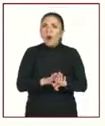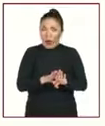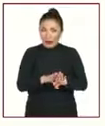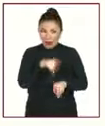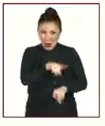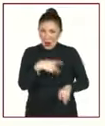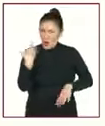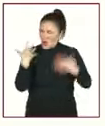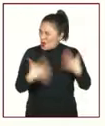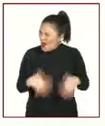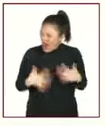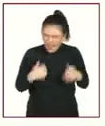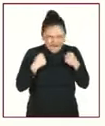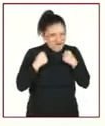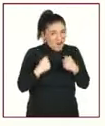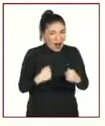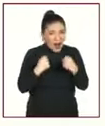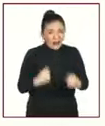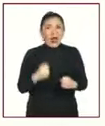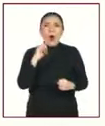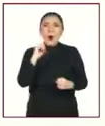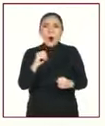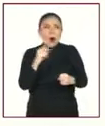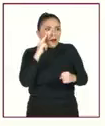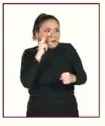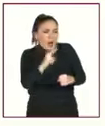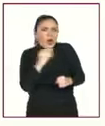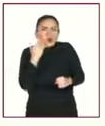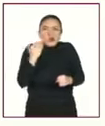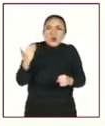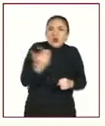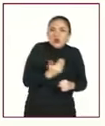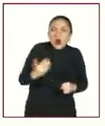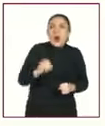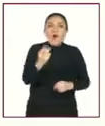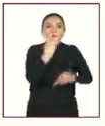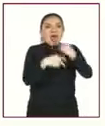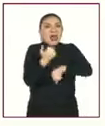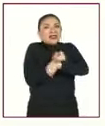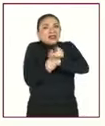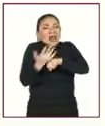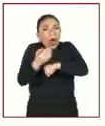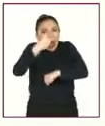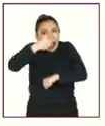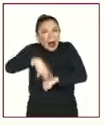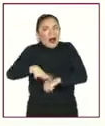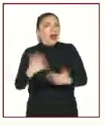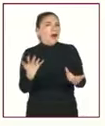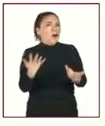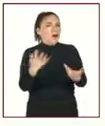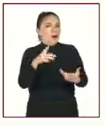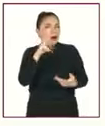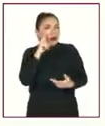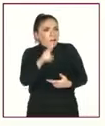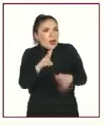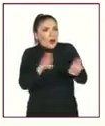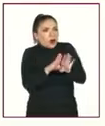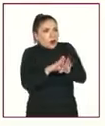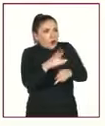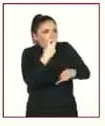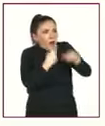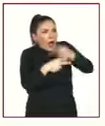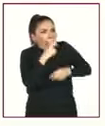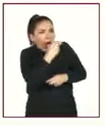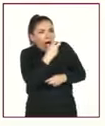dolor intenso, si hay alguna deformidad, si se presenta algún sangrado. Dependiendo de cómo se vayan presentando es como vamos